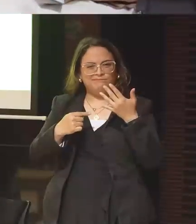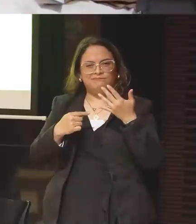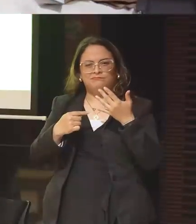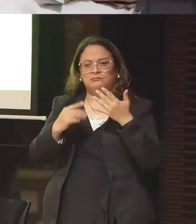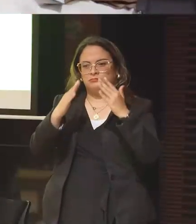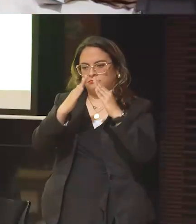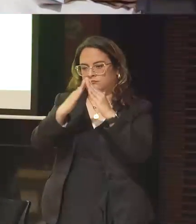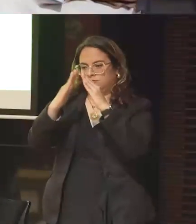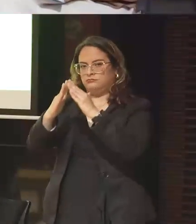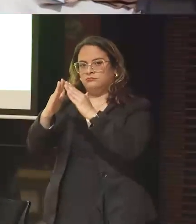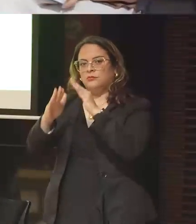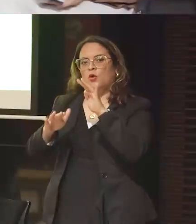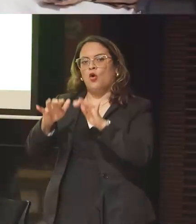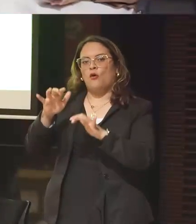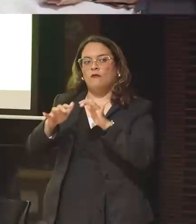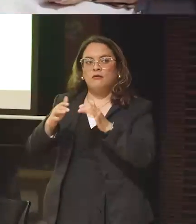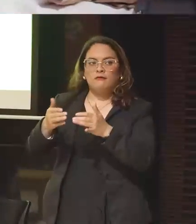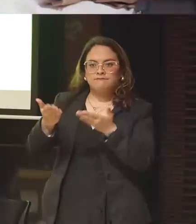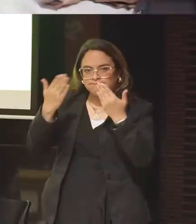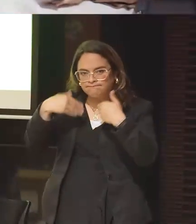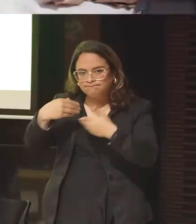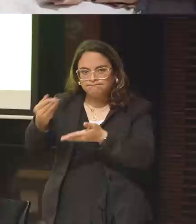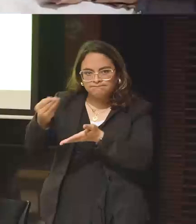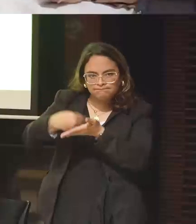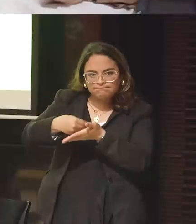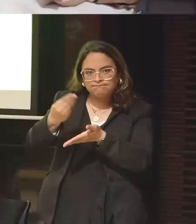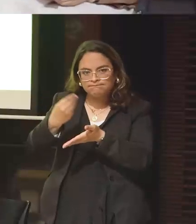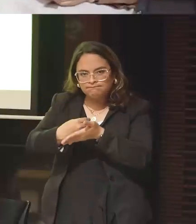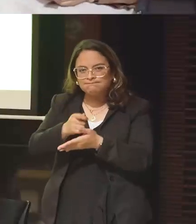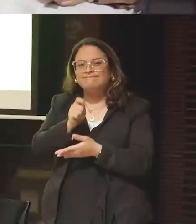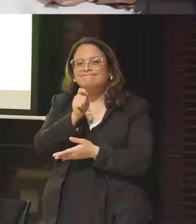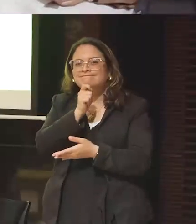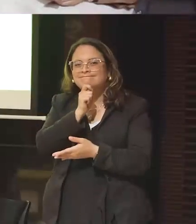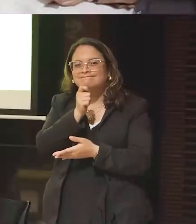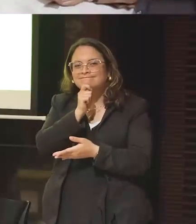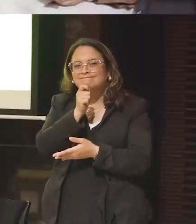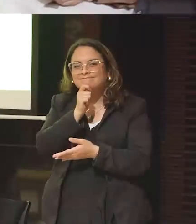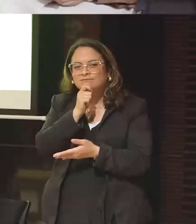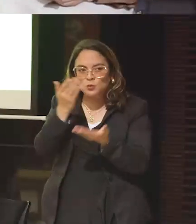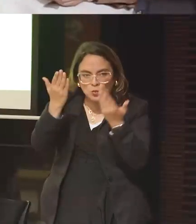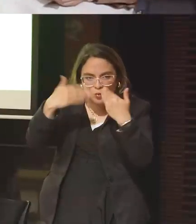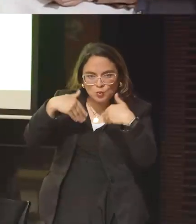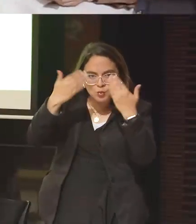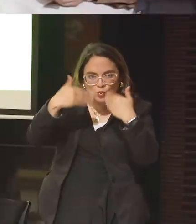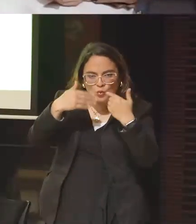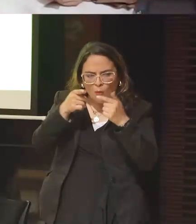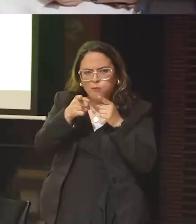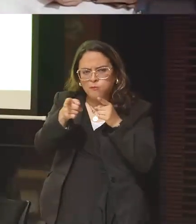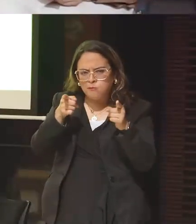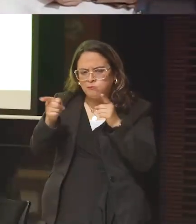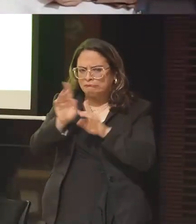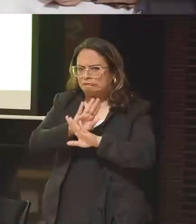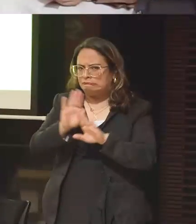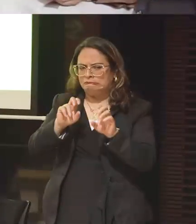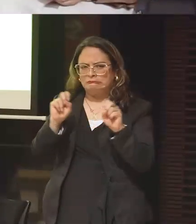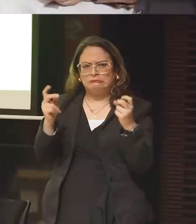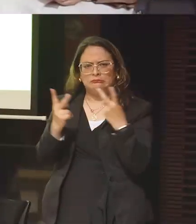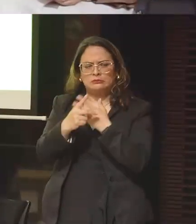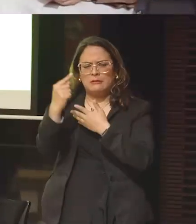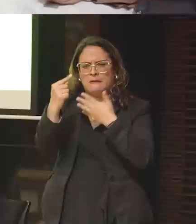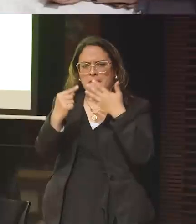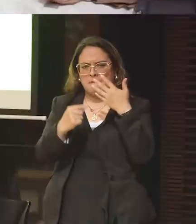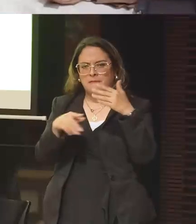y oficinas de cobro o de sicariato, por decirlo de otra palabra, eran unas de las tantas dinámicas que ocupaban este